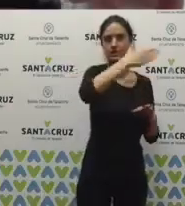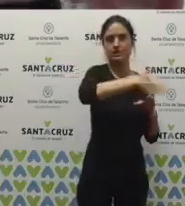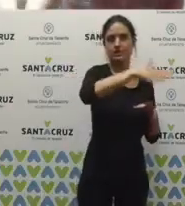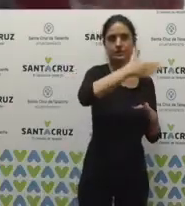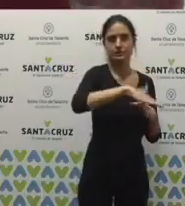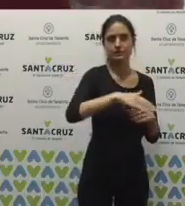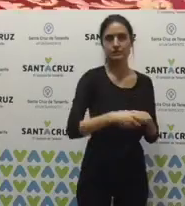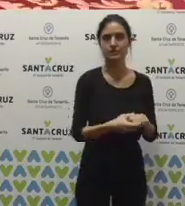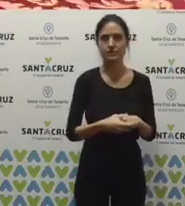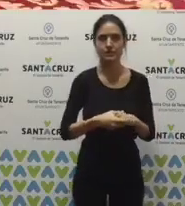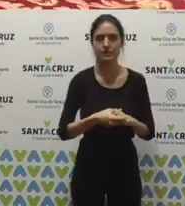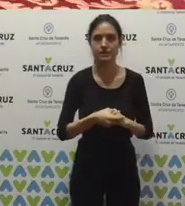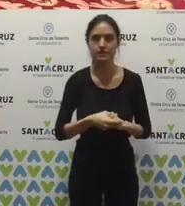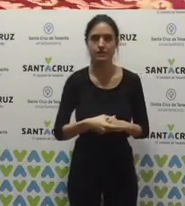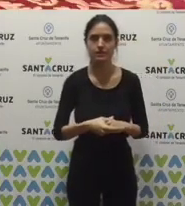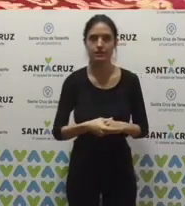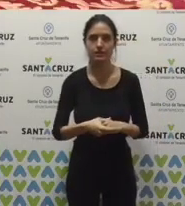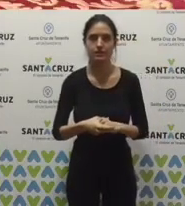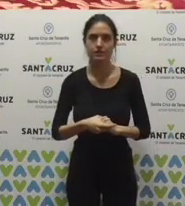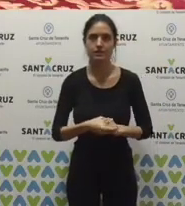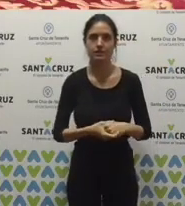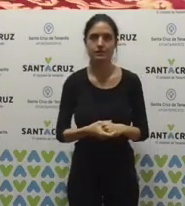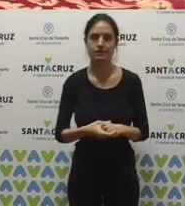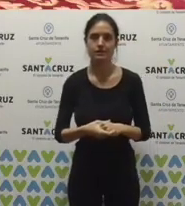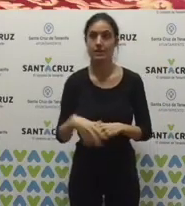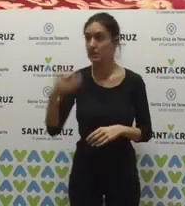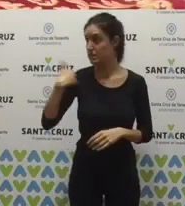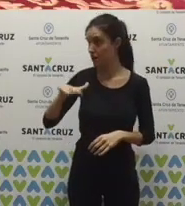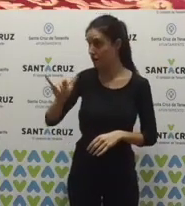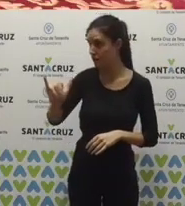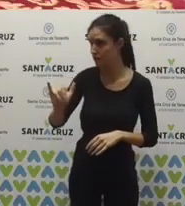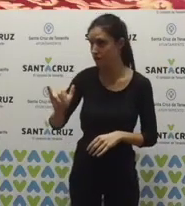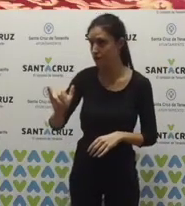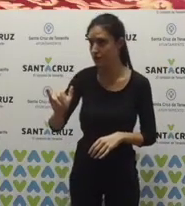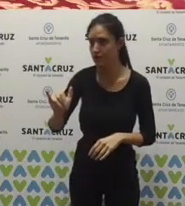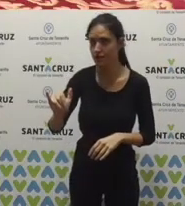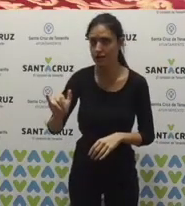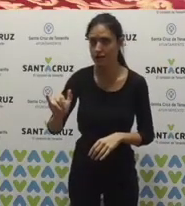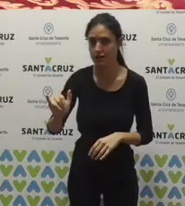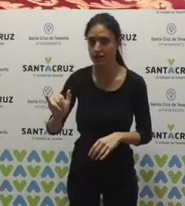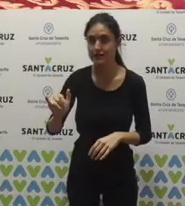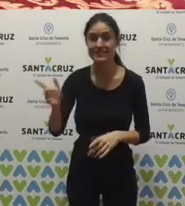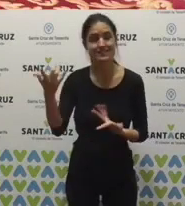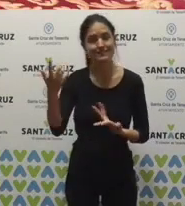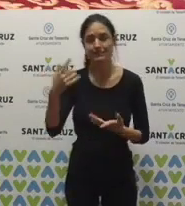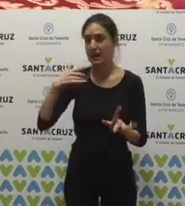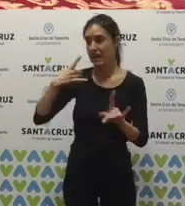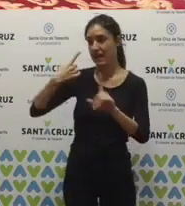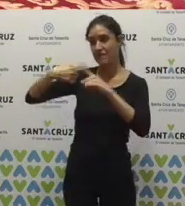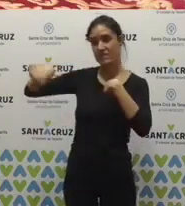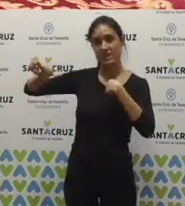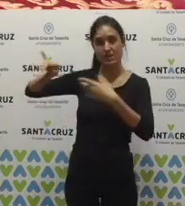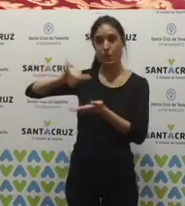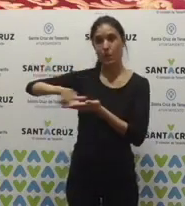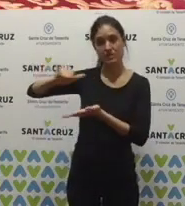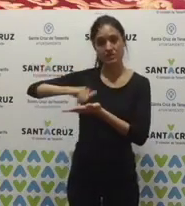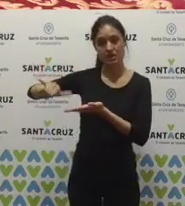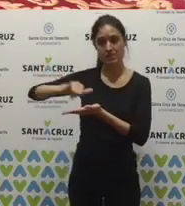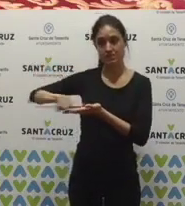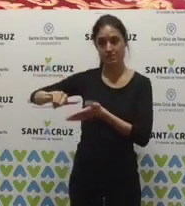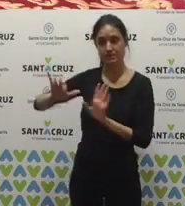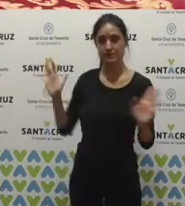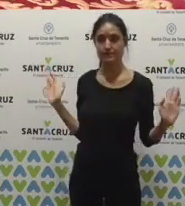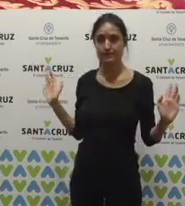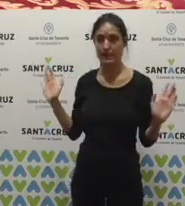sean desde lo hace ya lo tienen lo que tienes en su guasa pero igual es más difícil de erc aquí